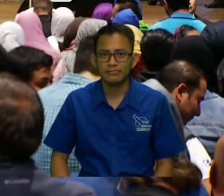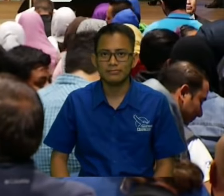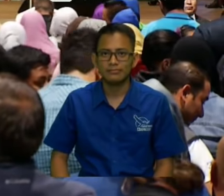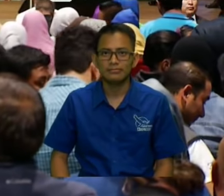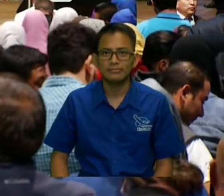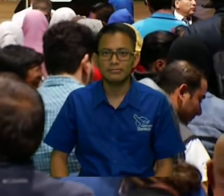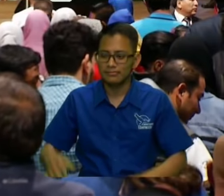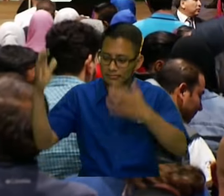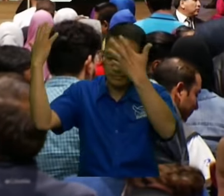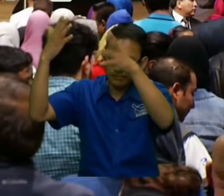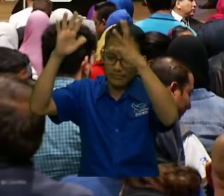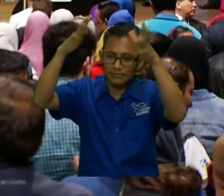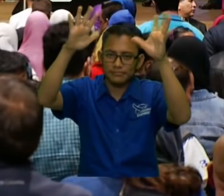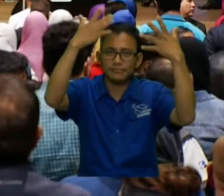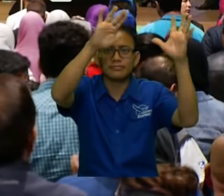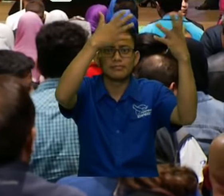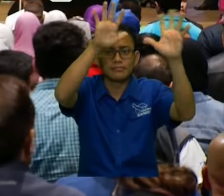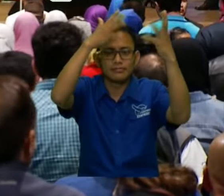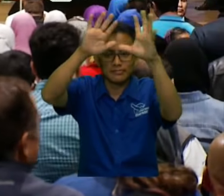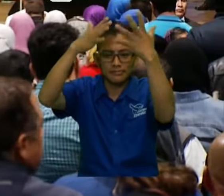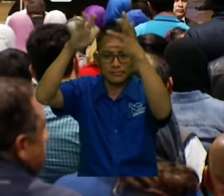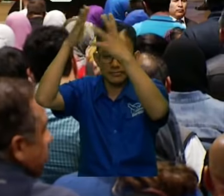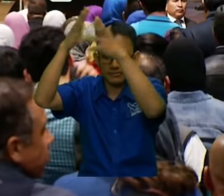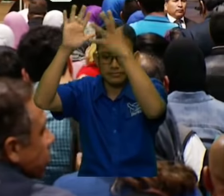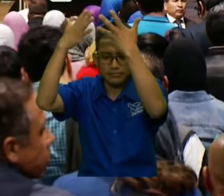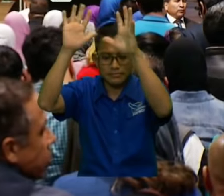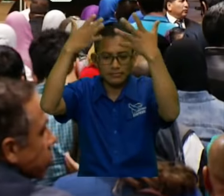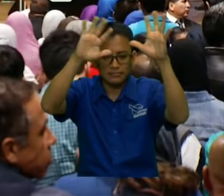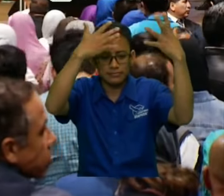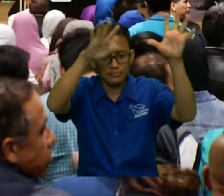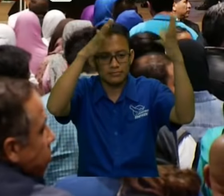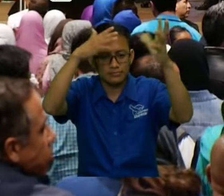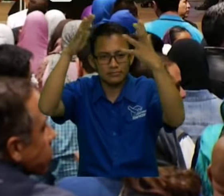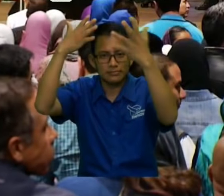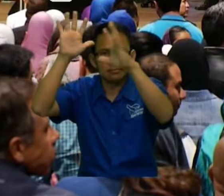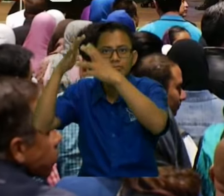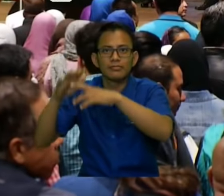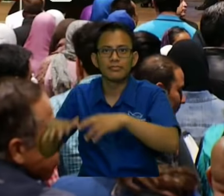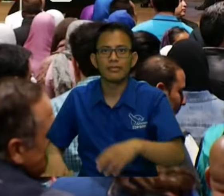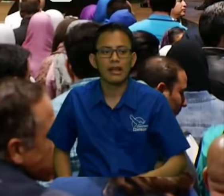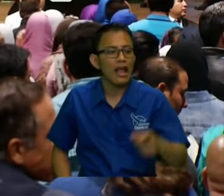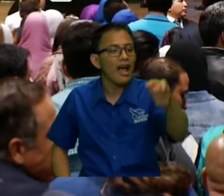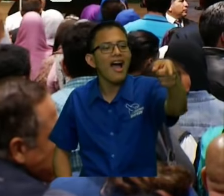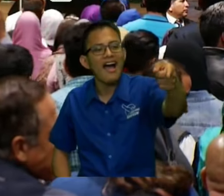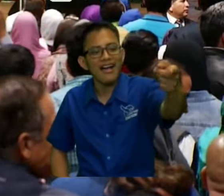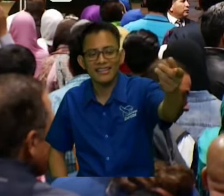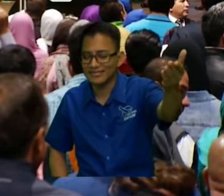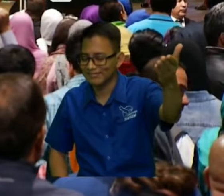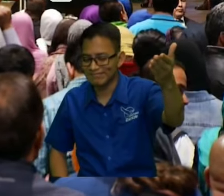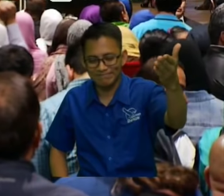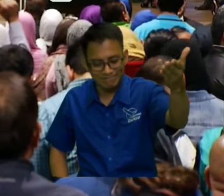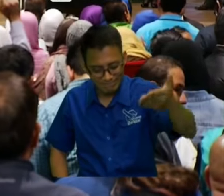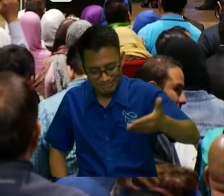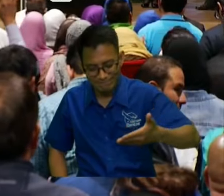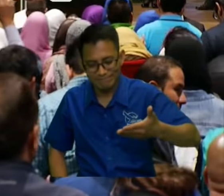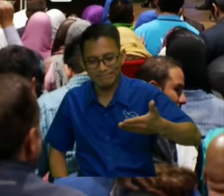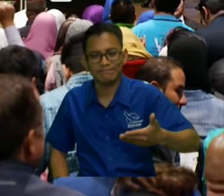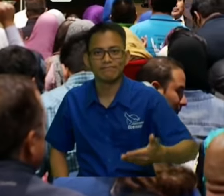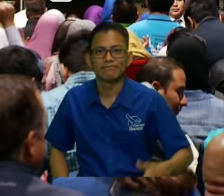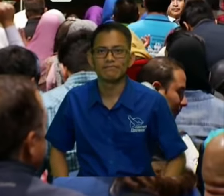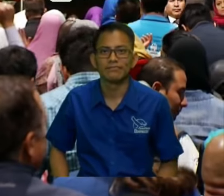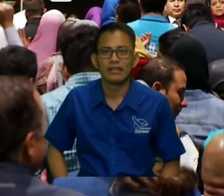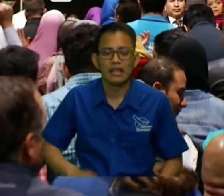que están llegando a casa. ¿Por dónde aquí a mi izquierda. Aquí a mi